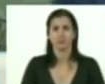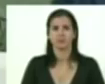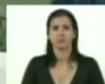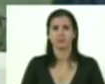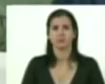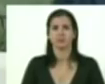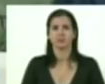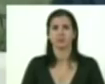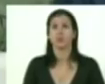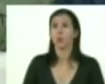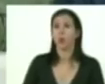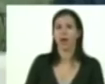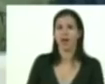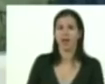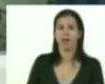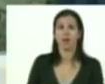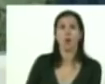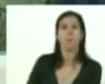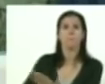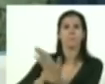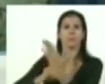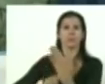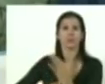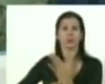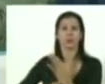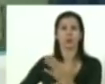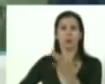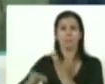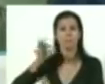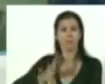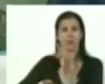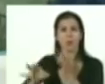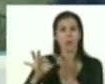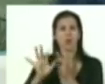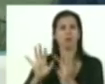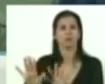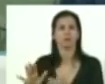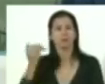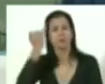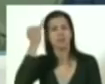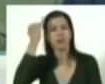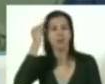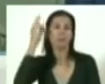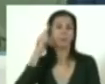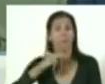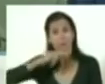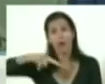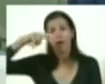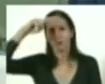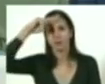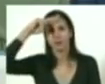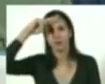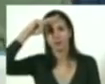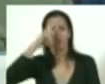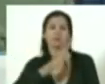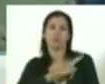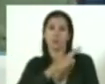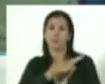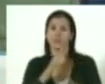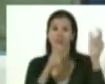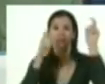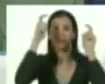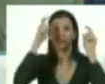como nos las describió y la trazó nuestro padre, el comandante Hugo